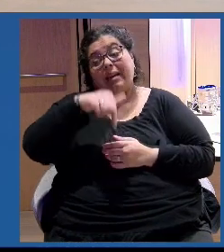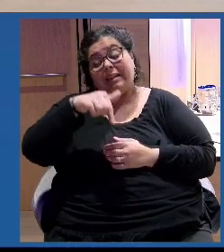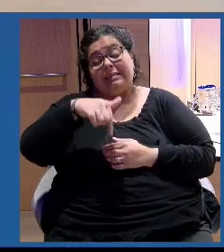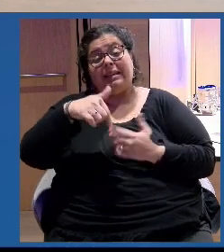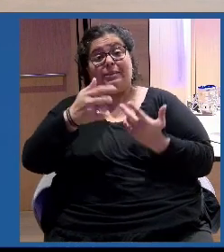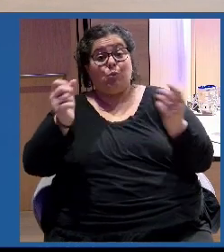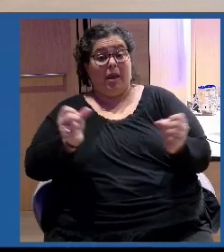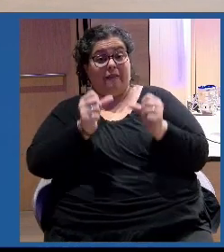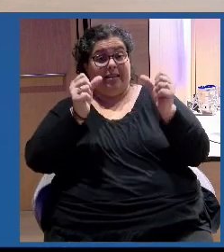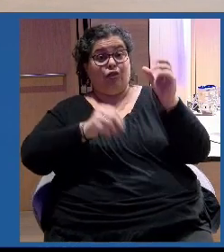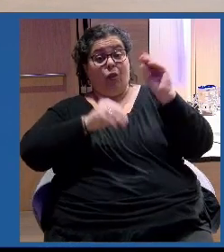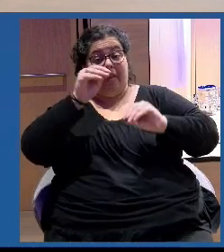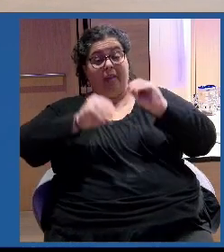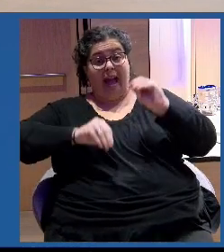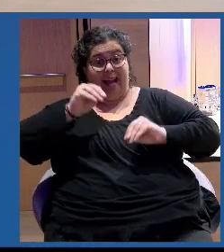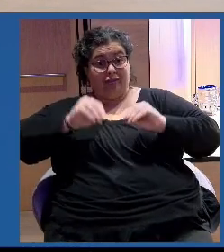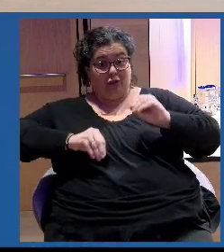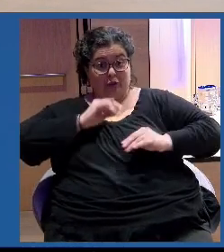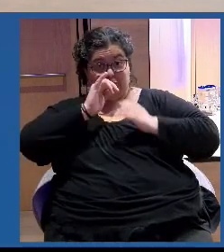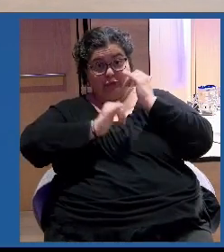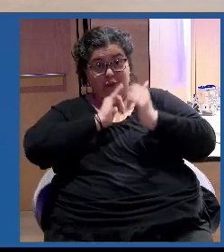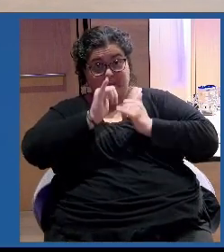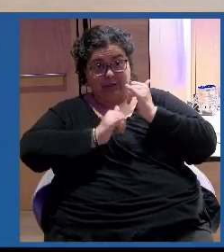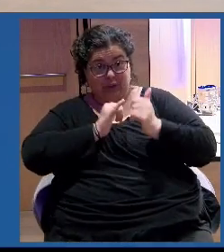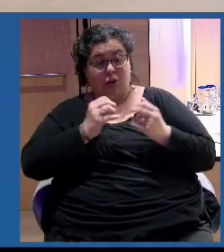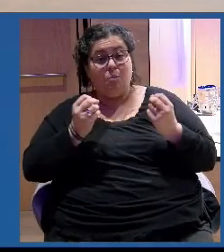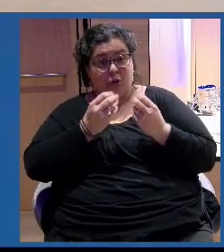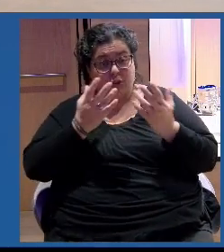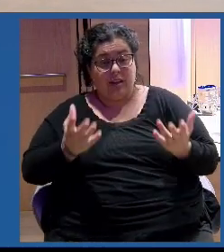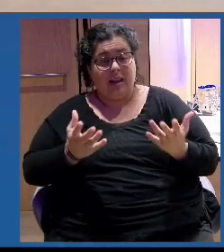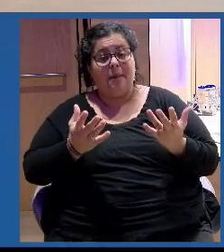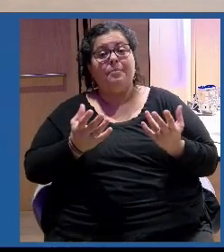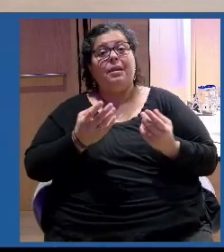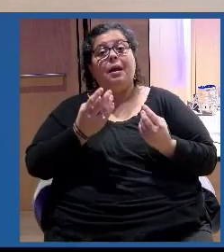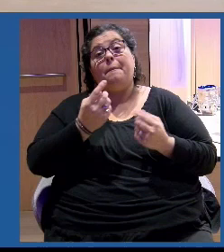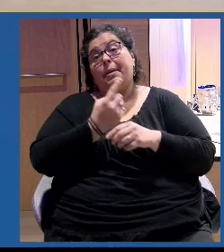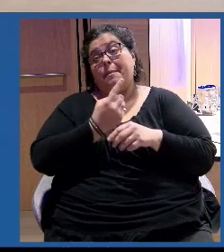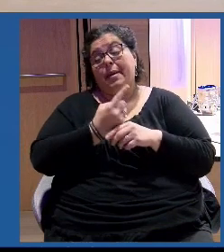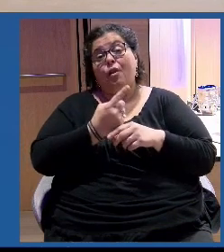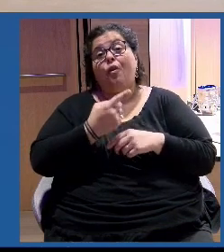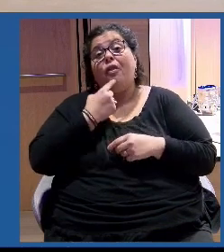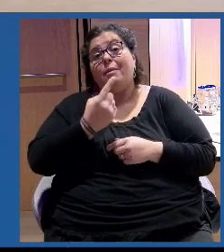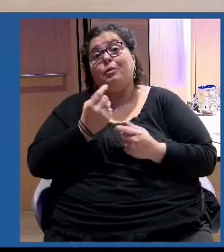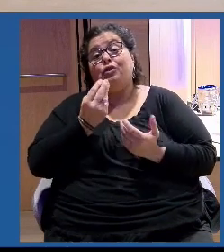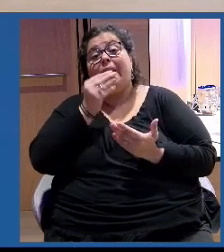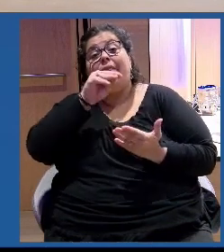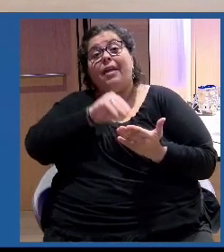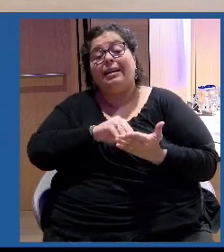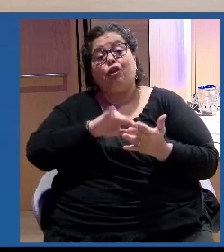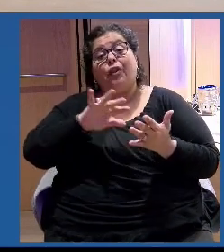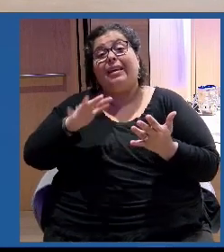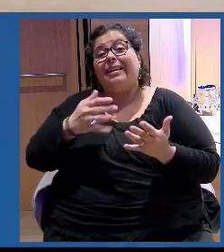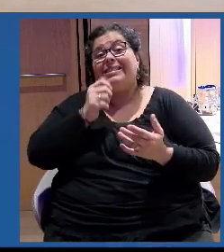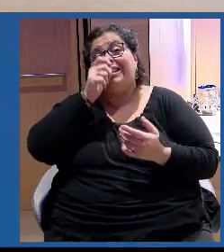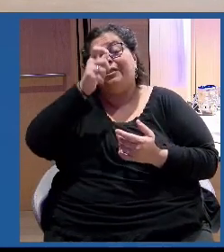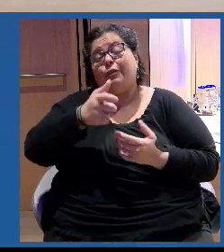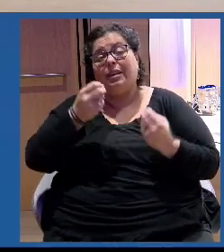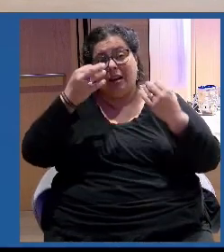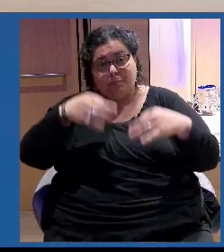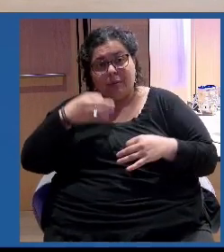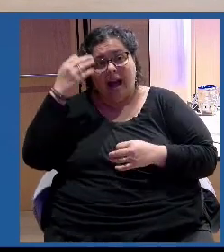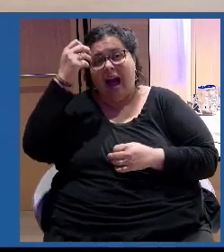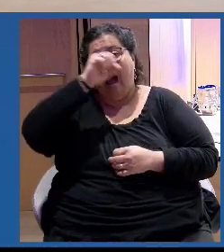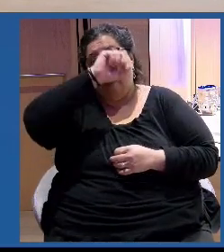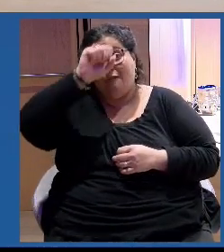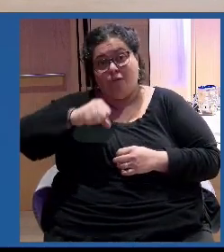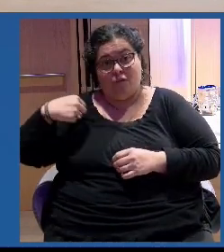datos, ¿por qué no generar inicialmente la reflexión sobre qué es ser afro? Demos ese dato, qué es ser afro, ¿no? Entonces,